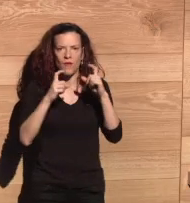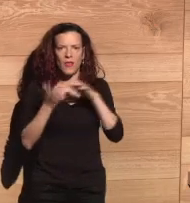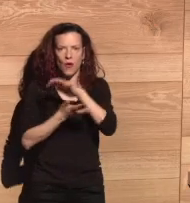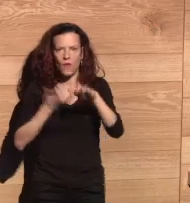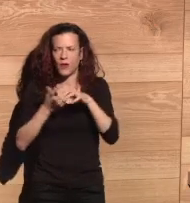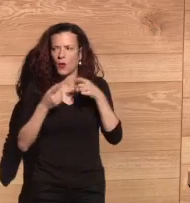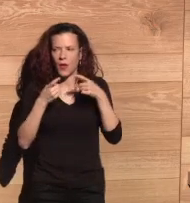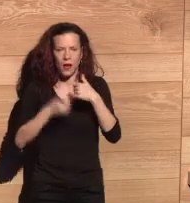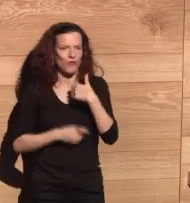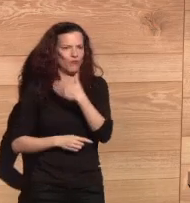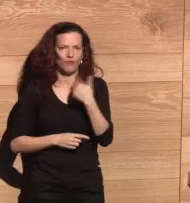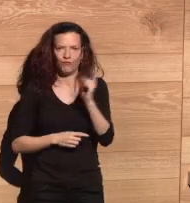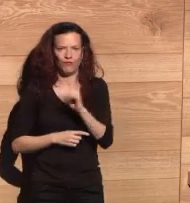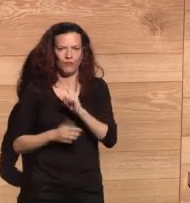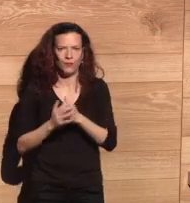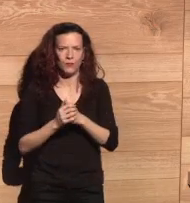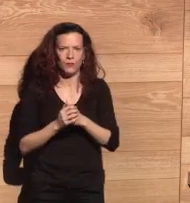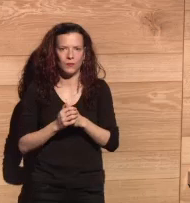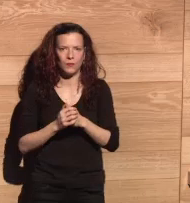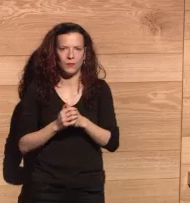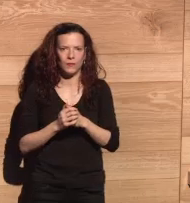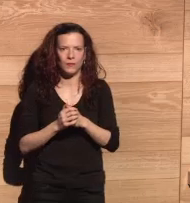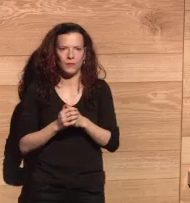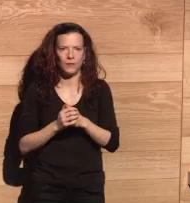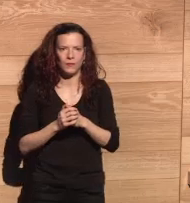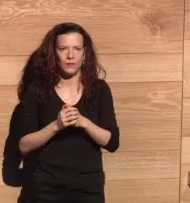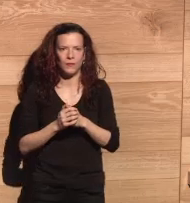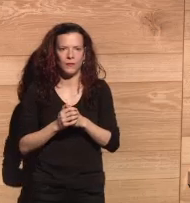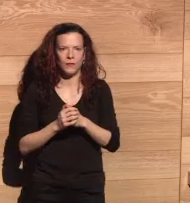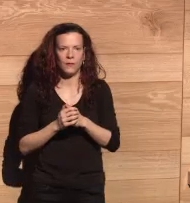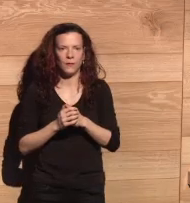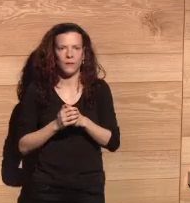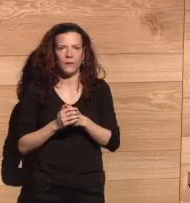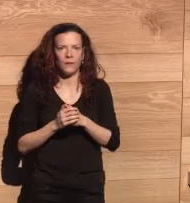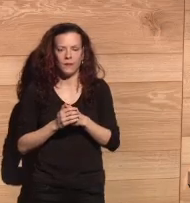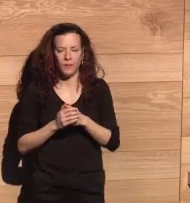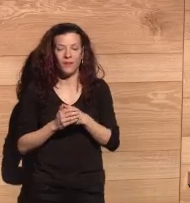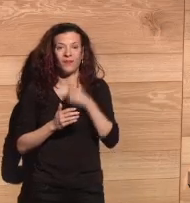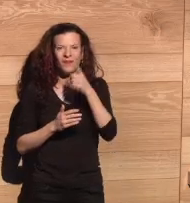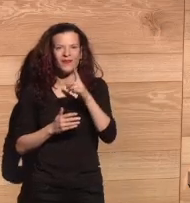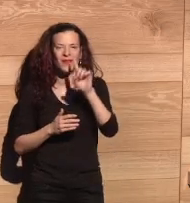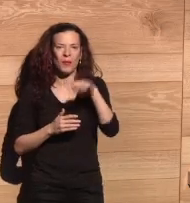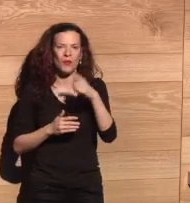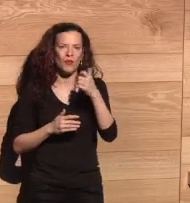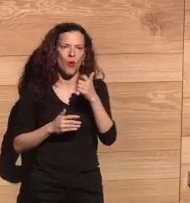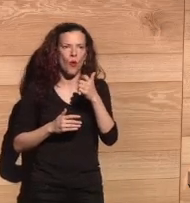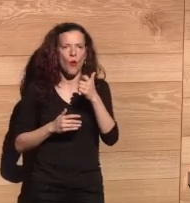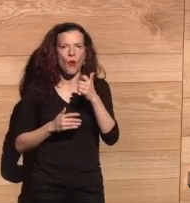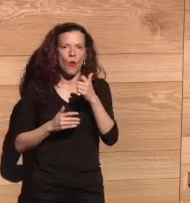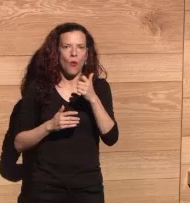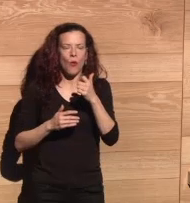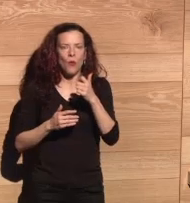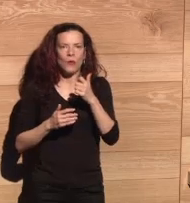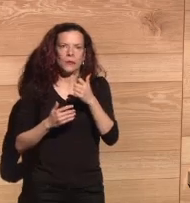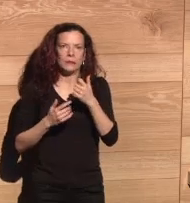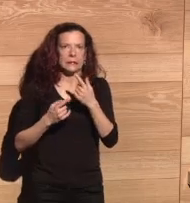guerra. Y eso fue también un parteaguas, ¿no? Porque siempre